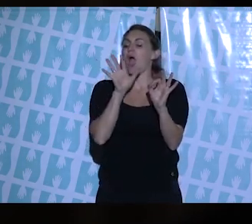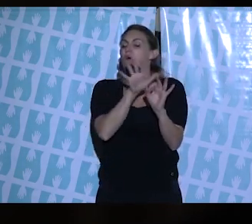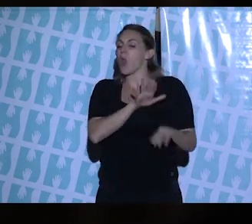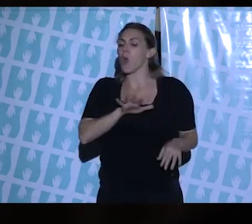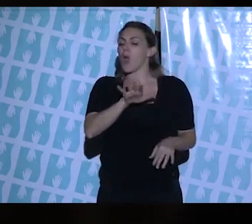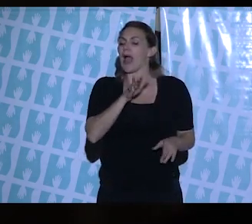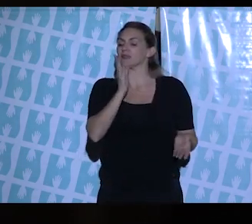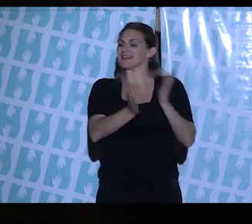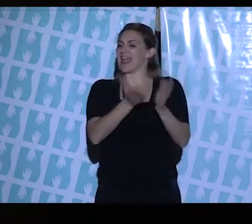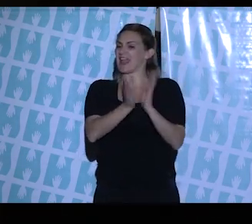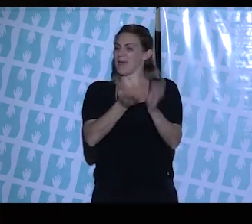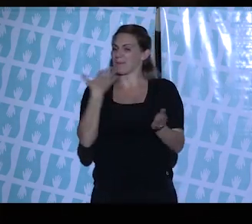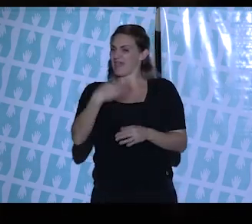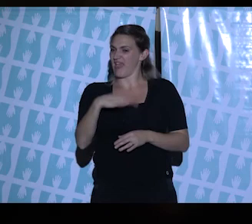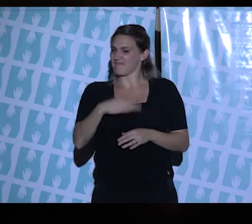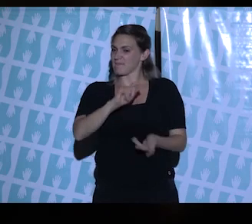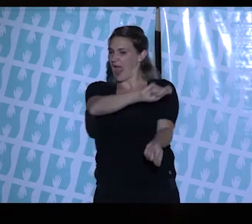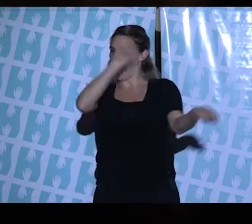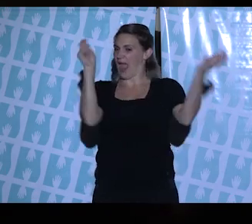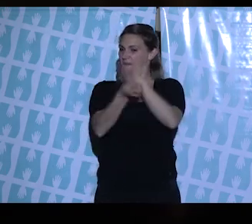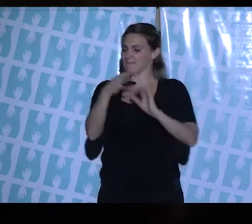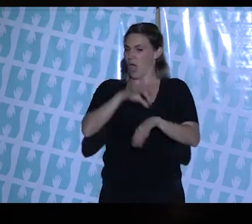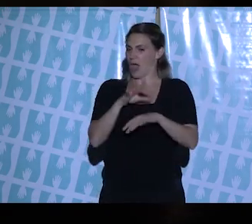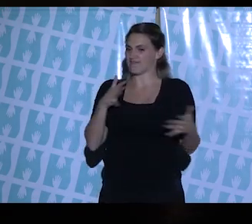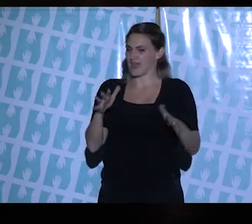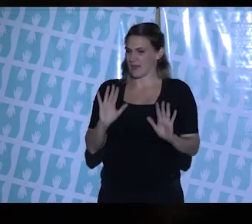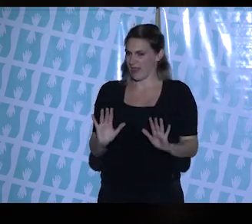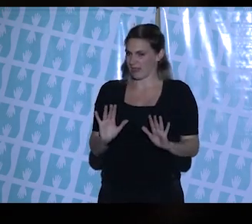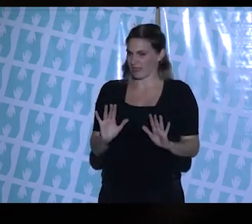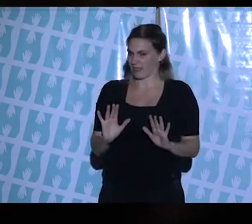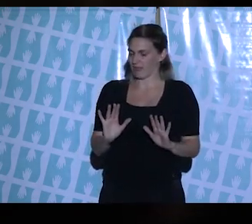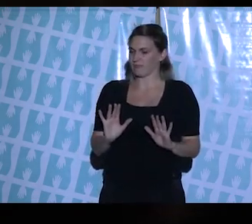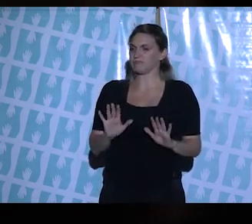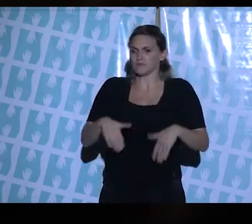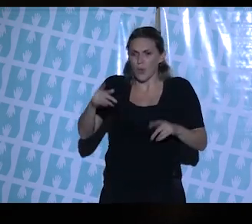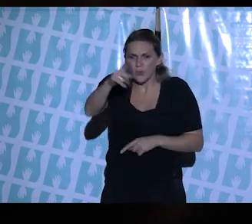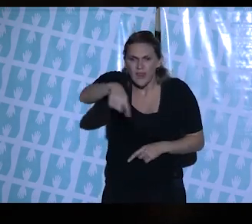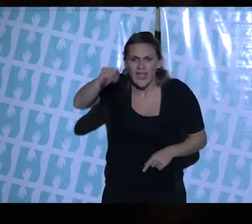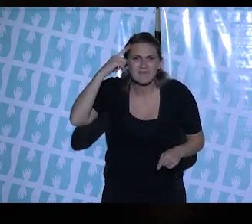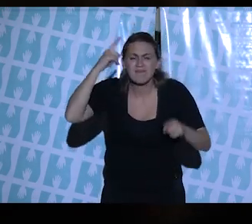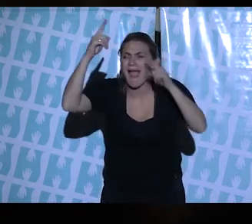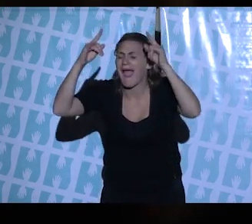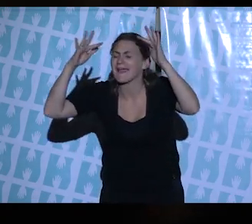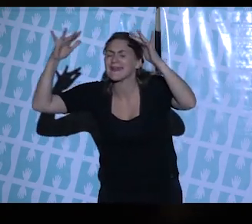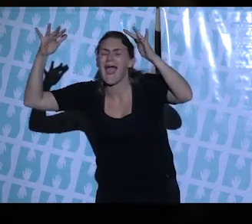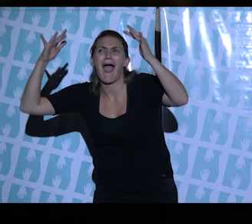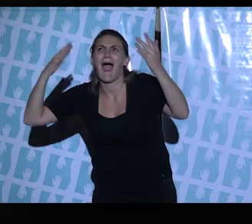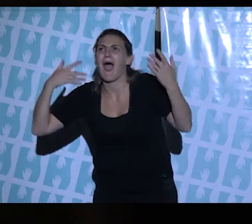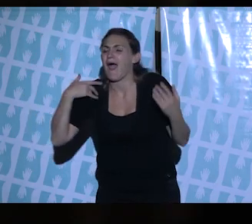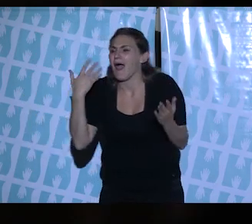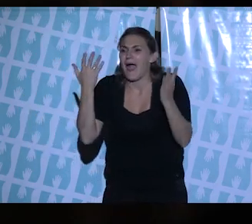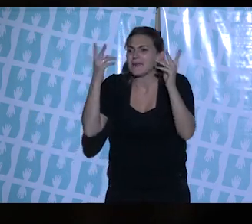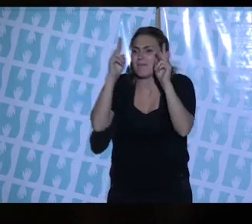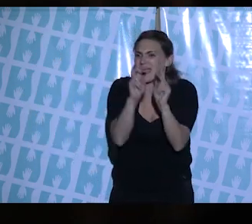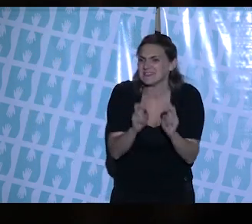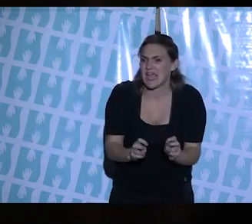terapéutica para modificar la enfermedad. ¿Se imaginan entonces toda la cantidad de estudios que hay que hacer para ver si